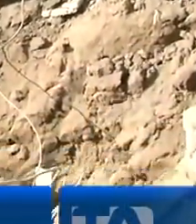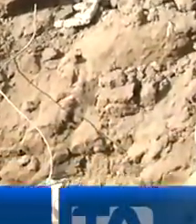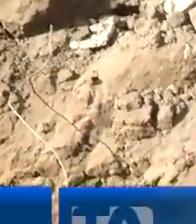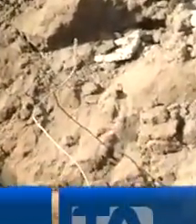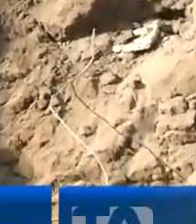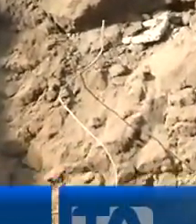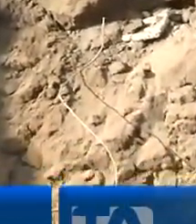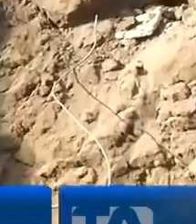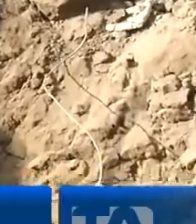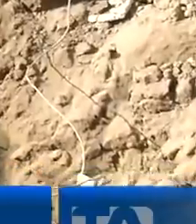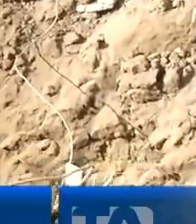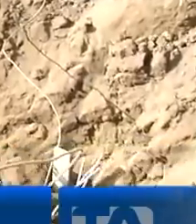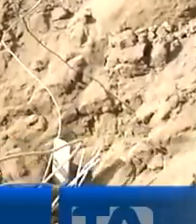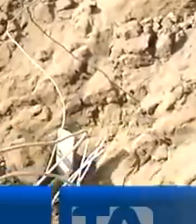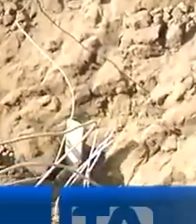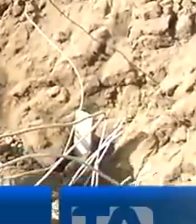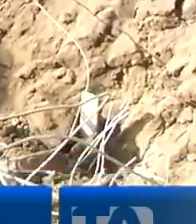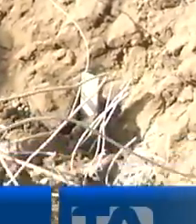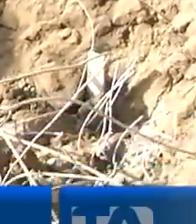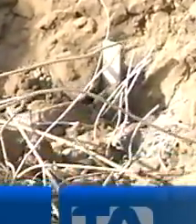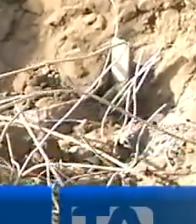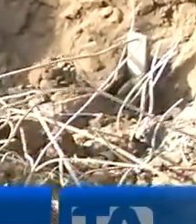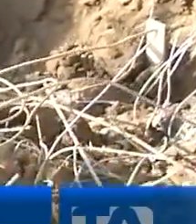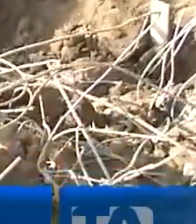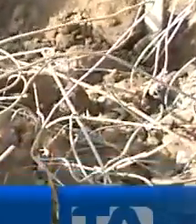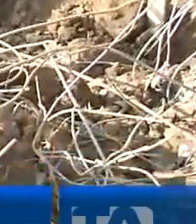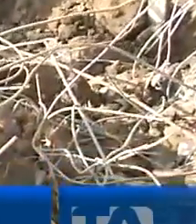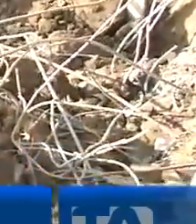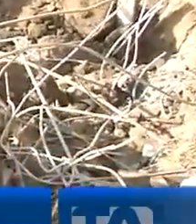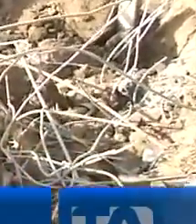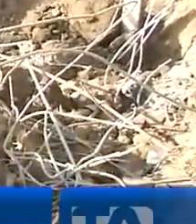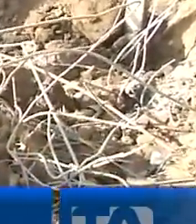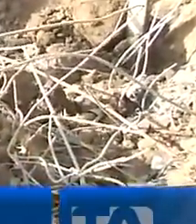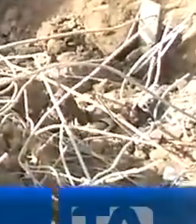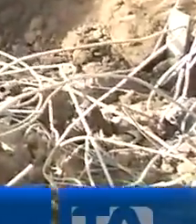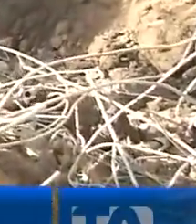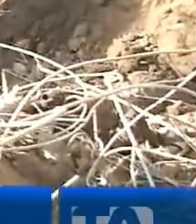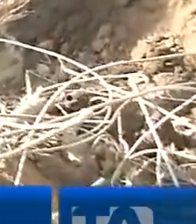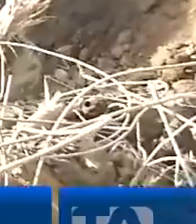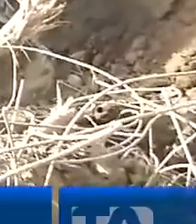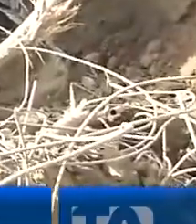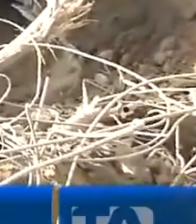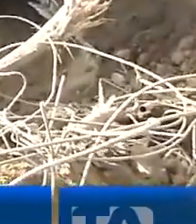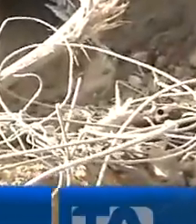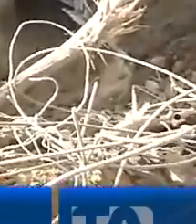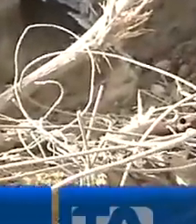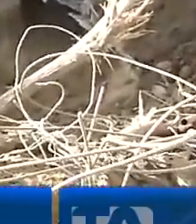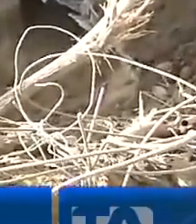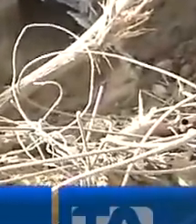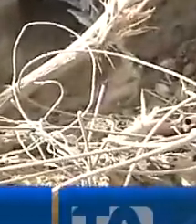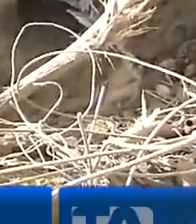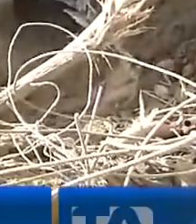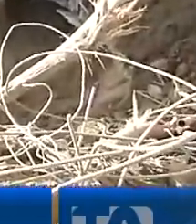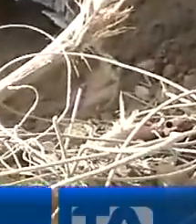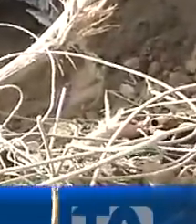las 3:30 de la tarde. Posteriormente, el cuerpo de bomberos, gracias a su búsqueda, logró hallar ya los